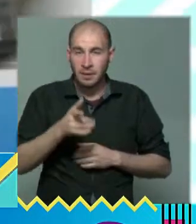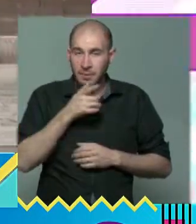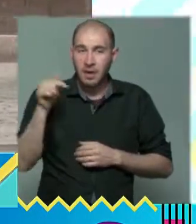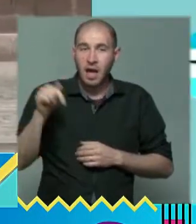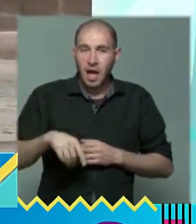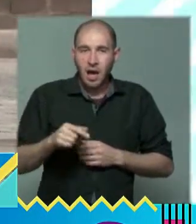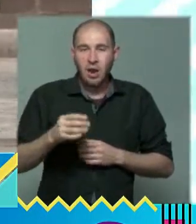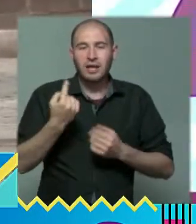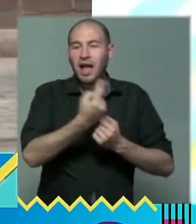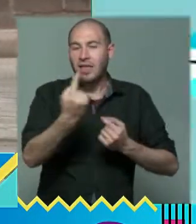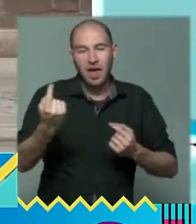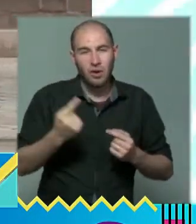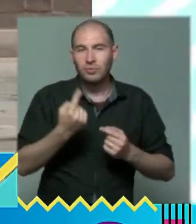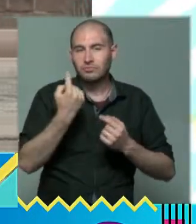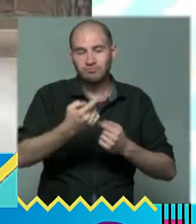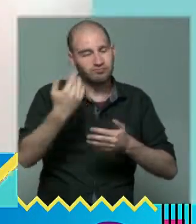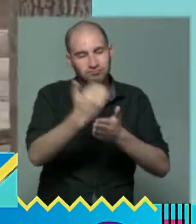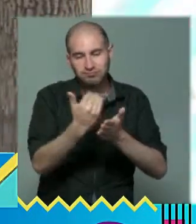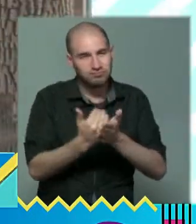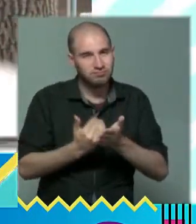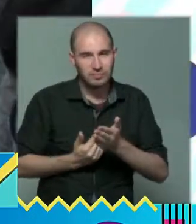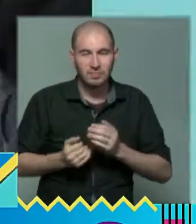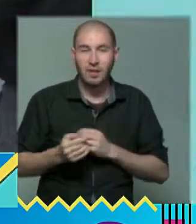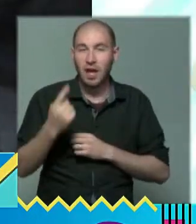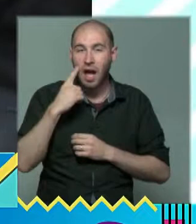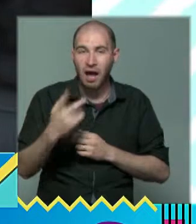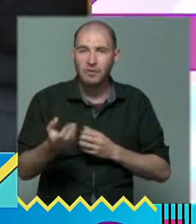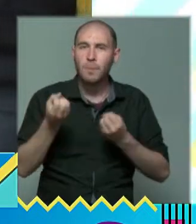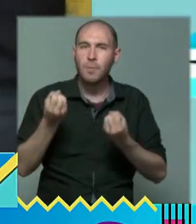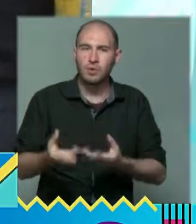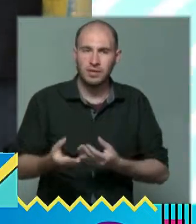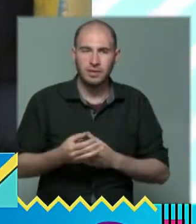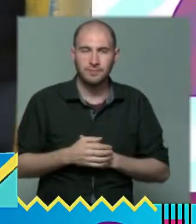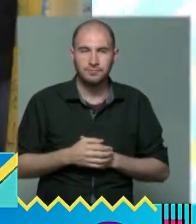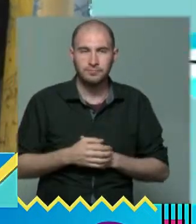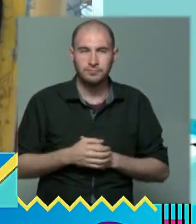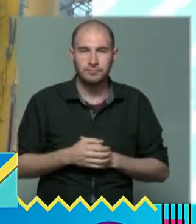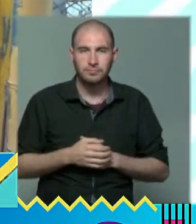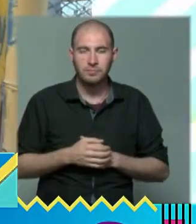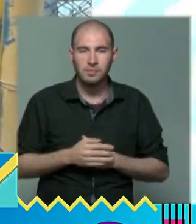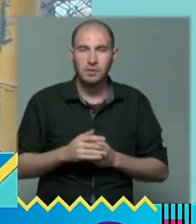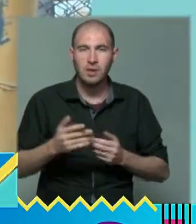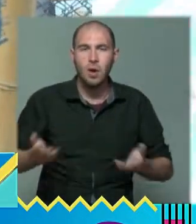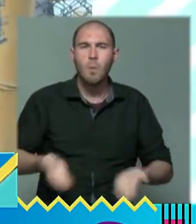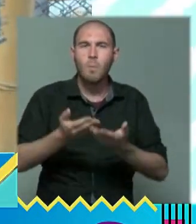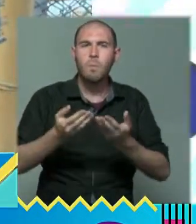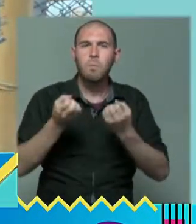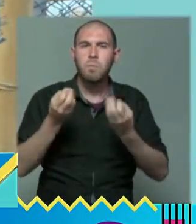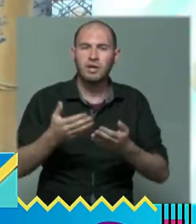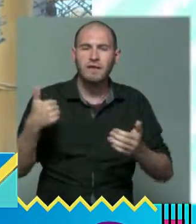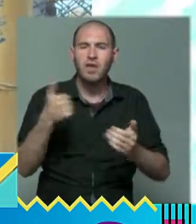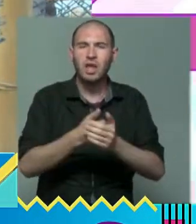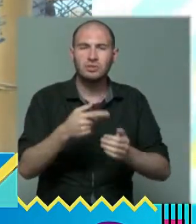hacer un perfil individual, caso por caso, y ver a qué se debe, digamos, cuál es qué promovió la